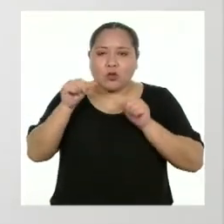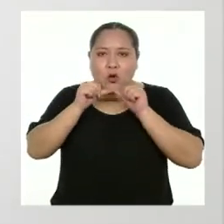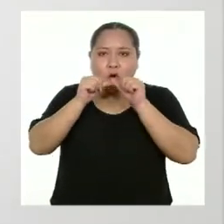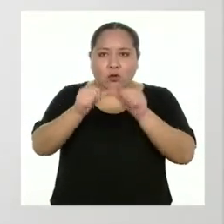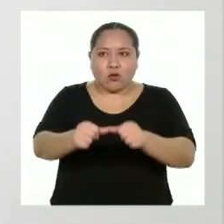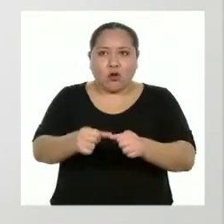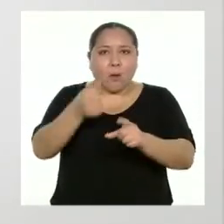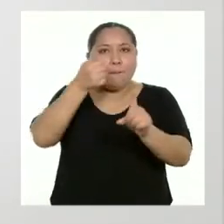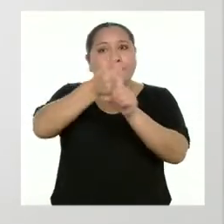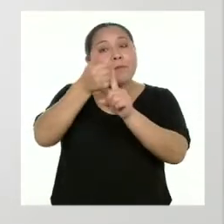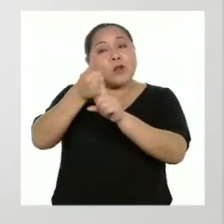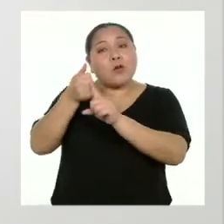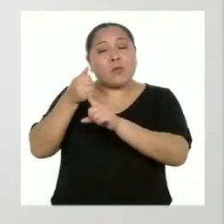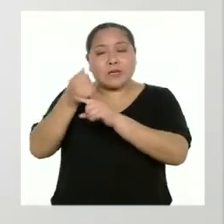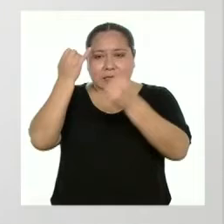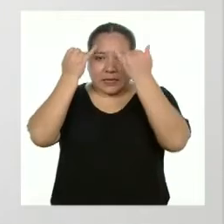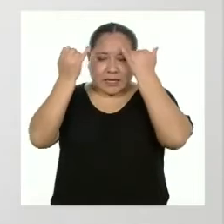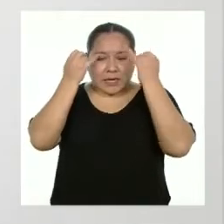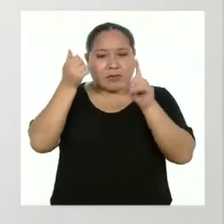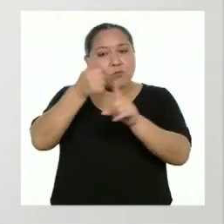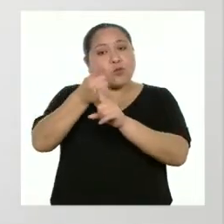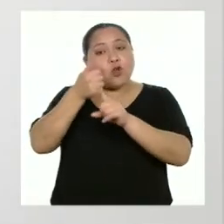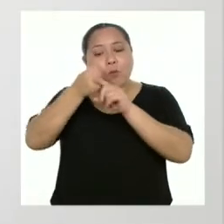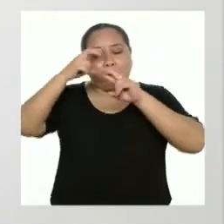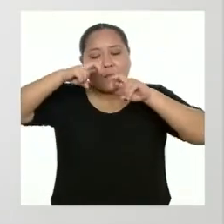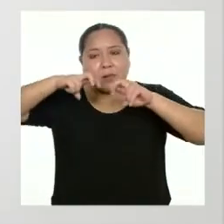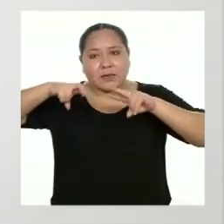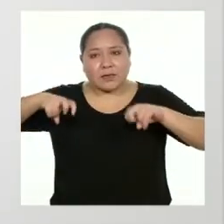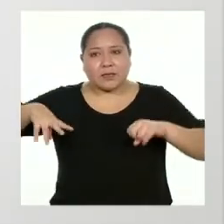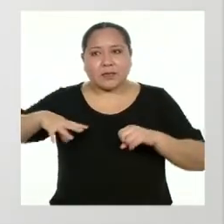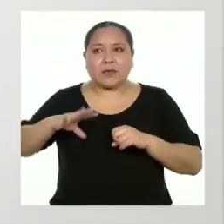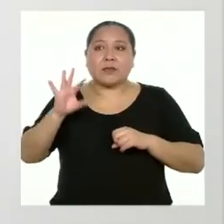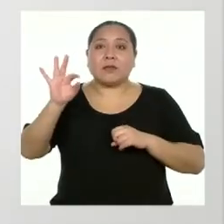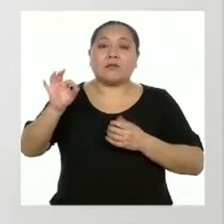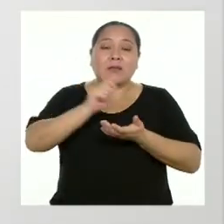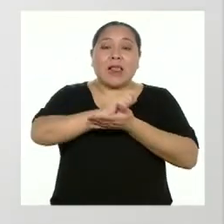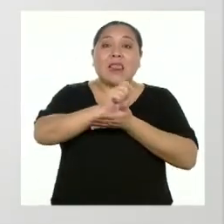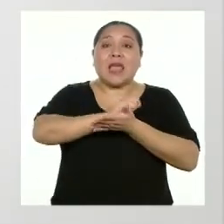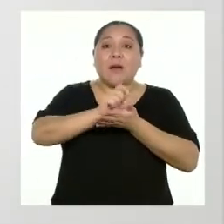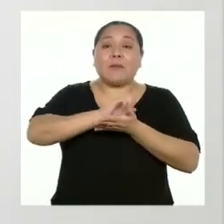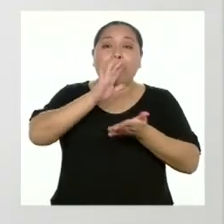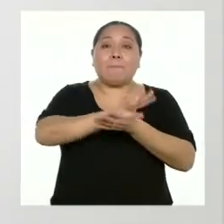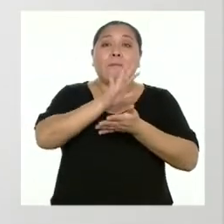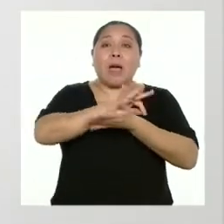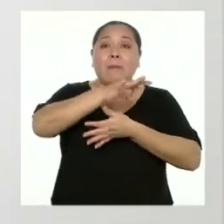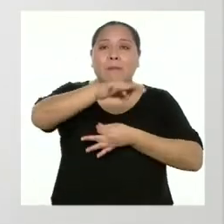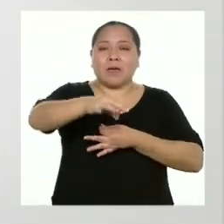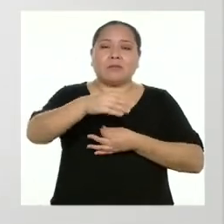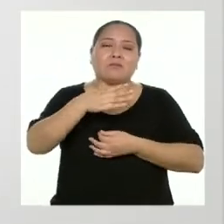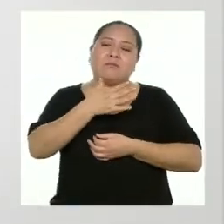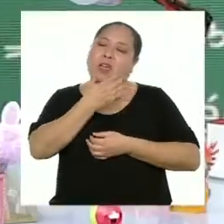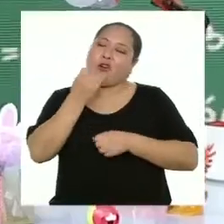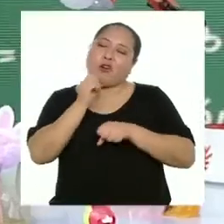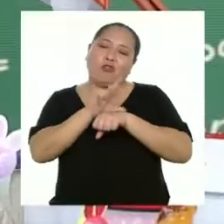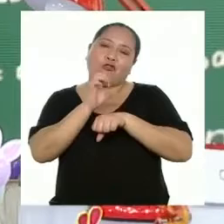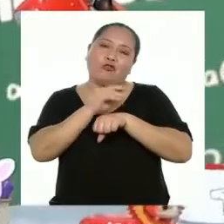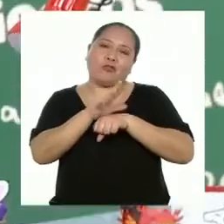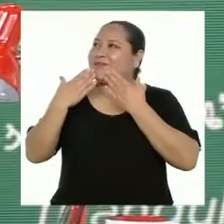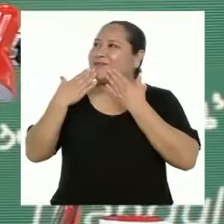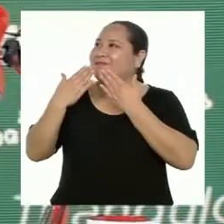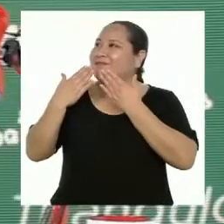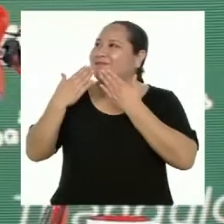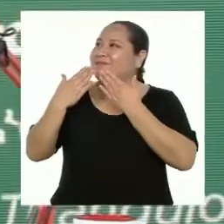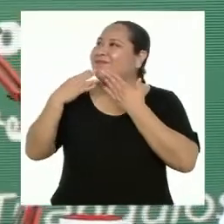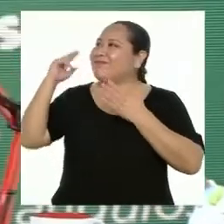con sus propios proyectos de investigación. Tomar lápiz y papel es mi mejor consejo.